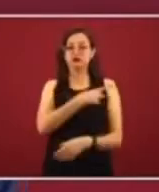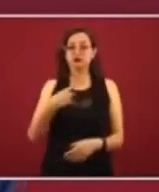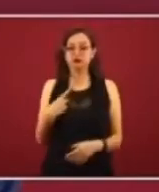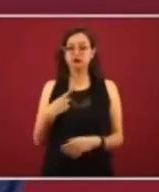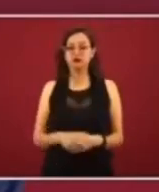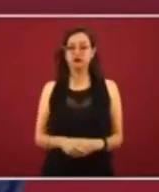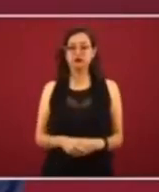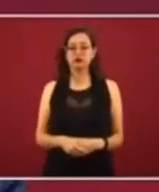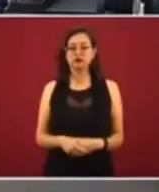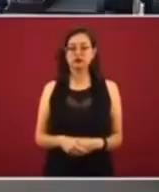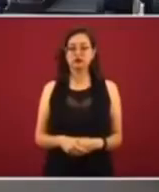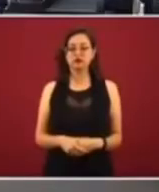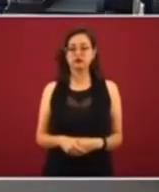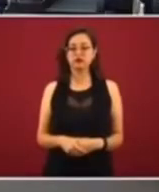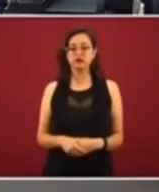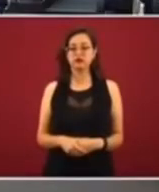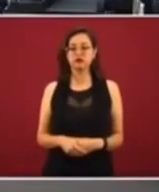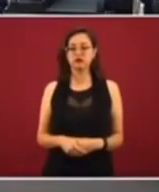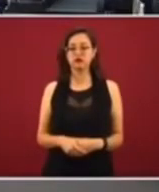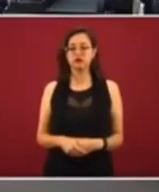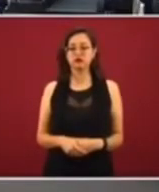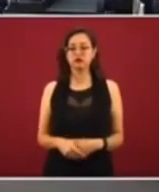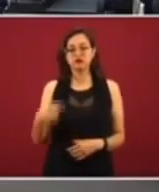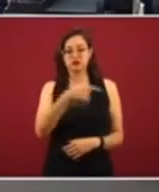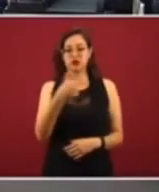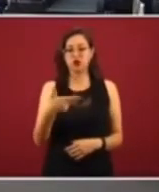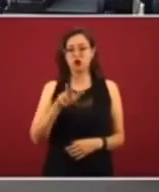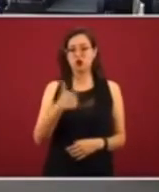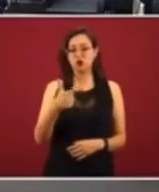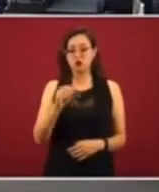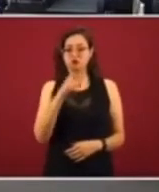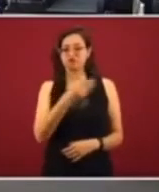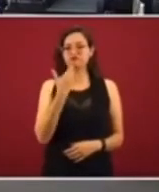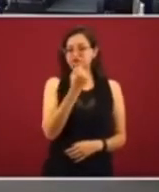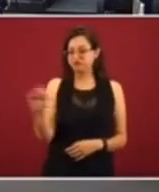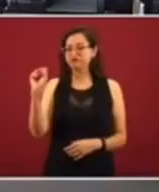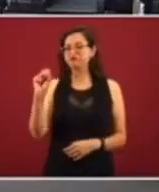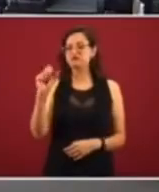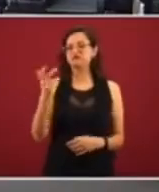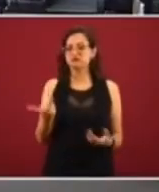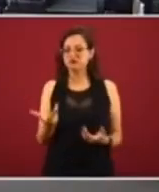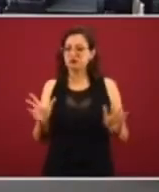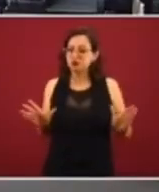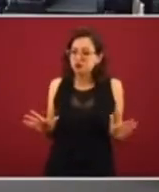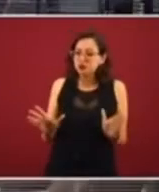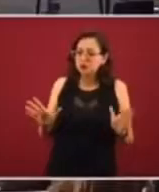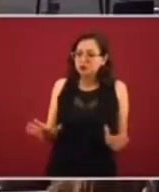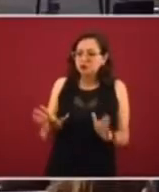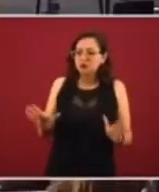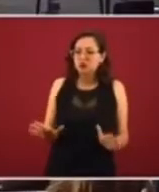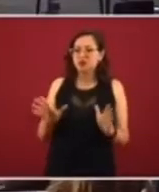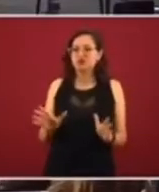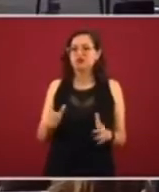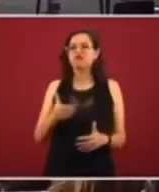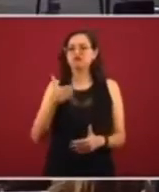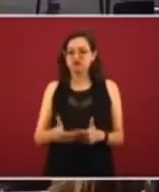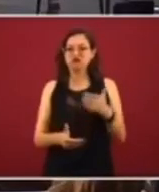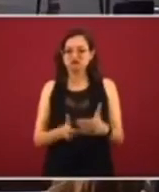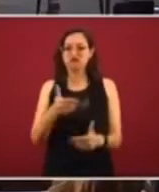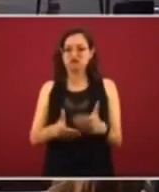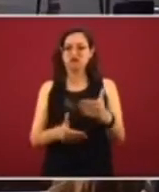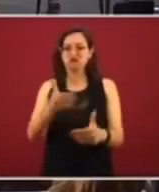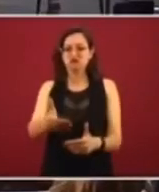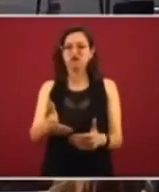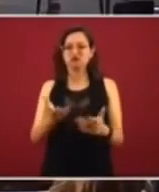Hugo, que es el experto, el especialista, nos está alentando de que vamos a poder